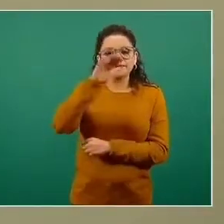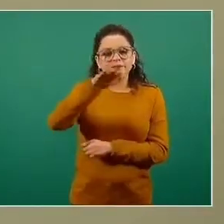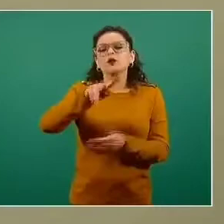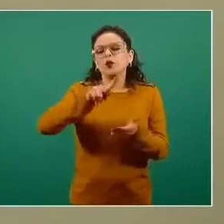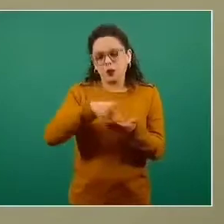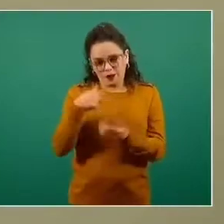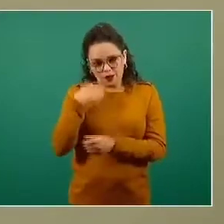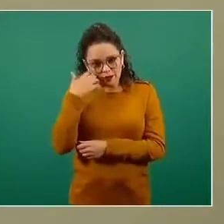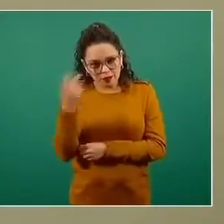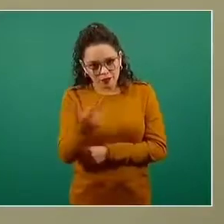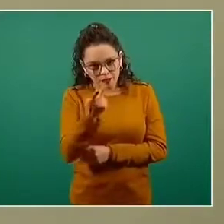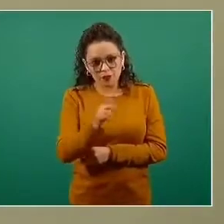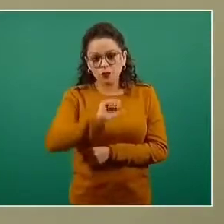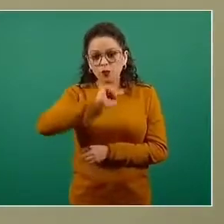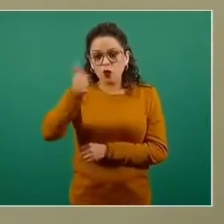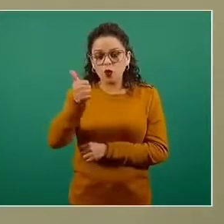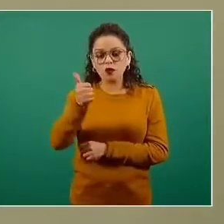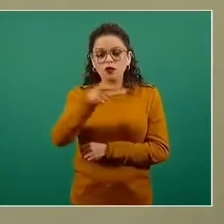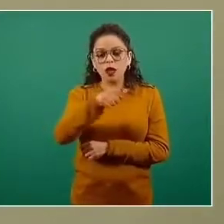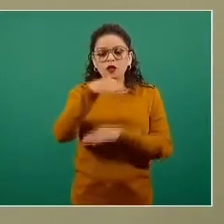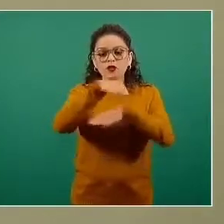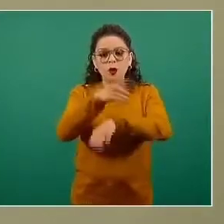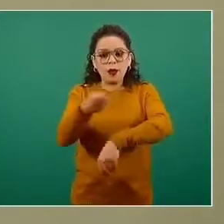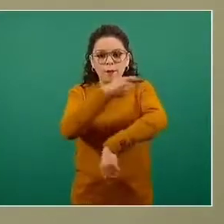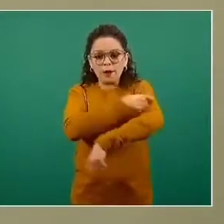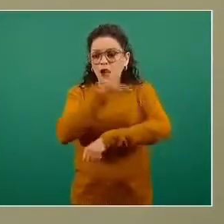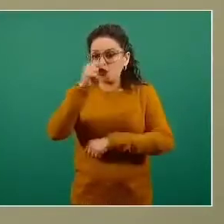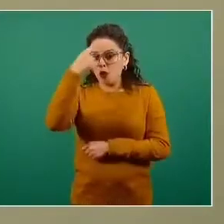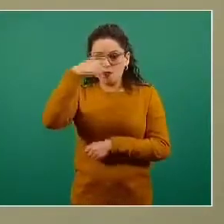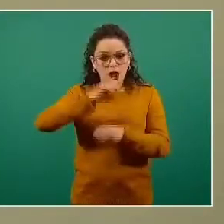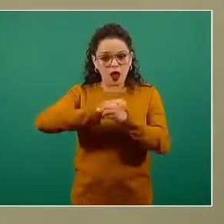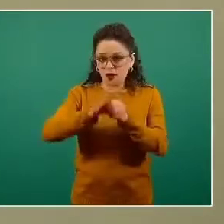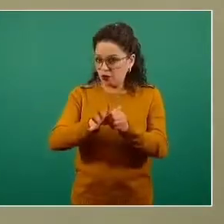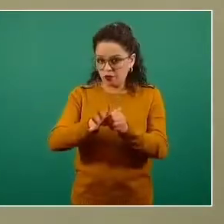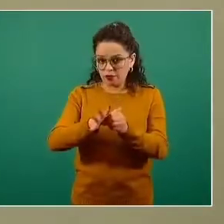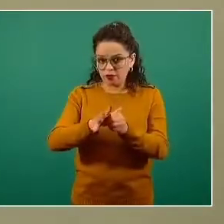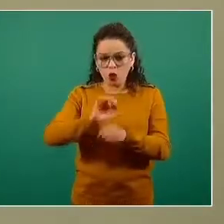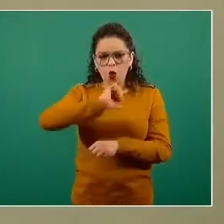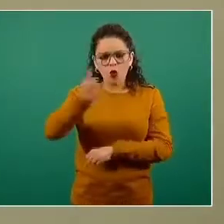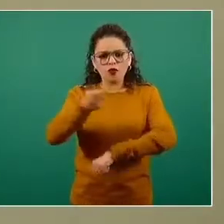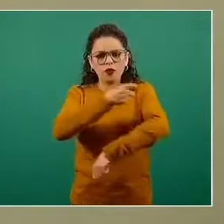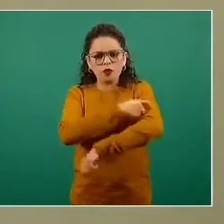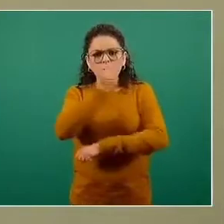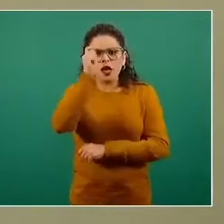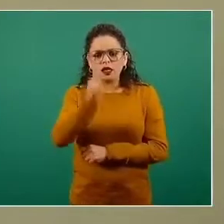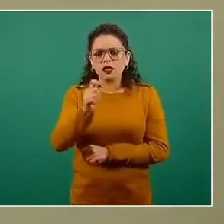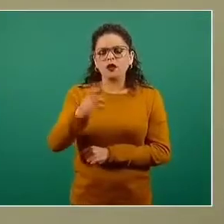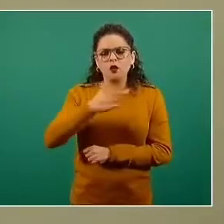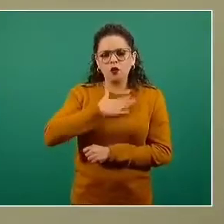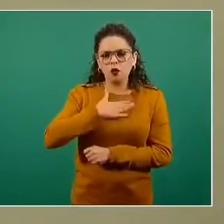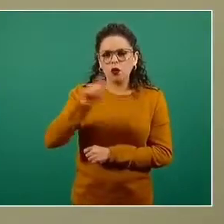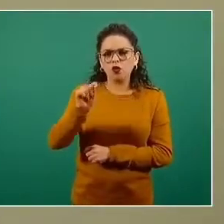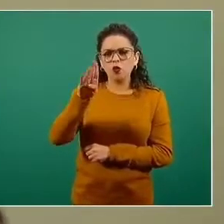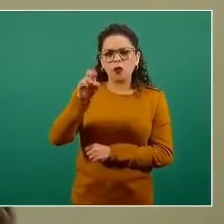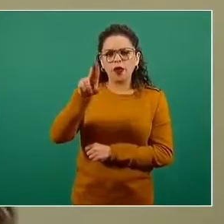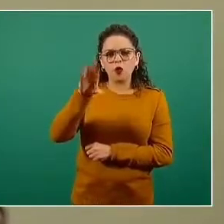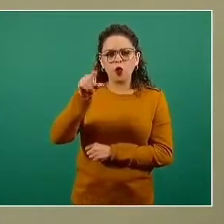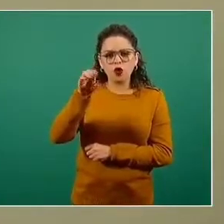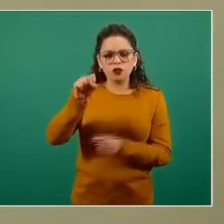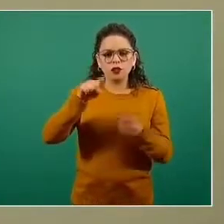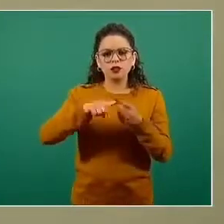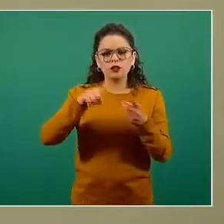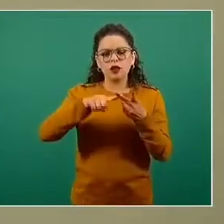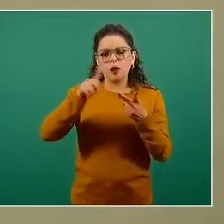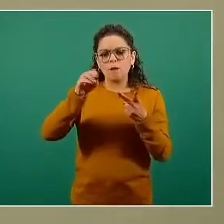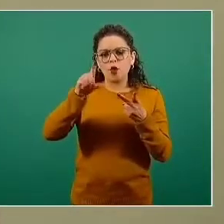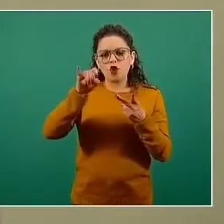sobre vacunas, nada más que no de coronavirus, sino más bien vacunas que tienen que ver con tuberculosis, con poliomielitis. Gente de